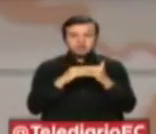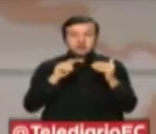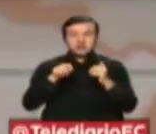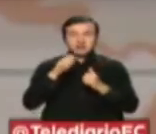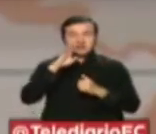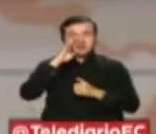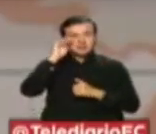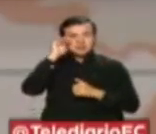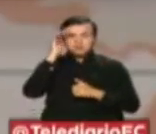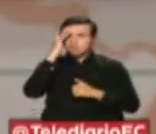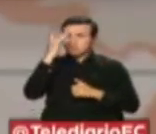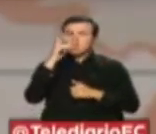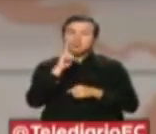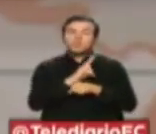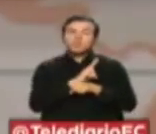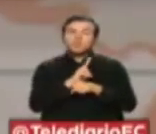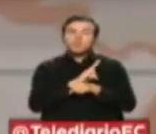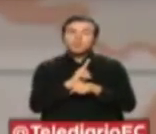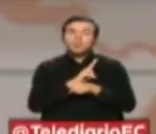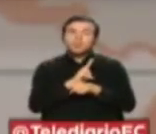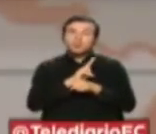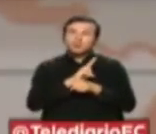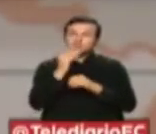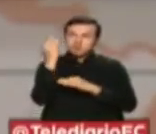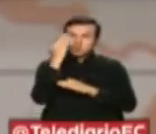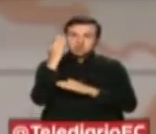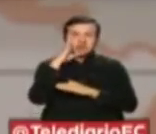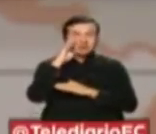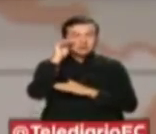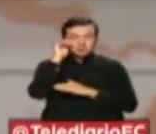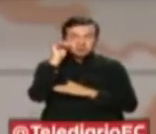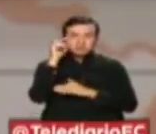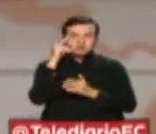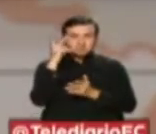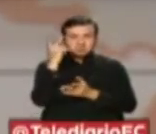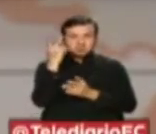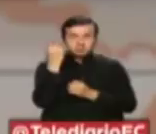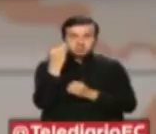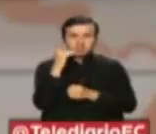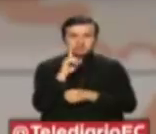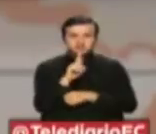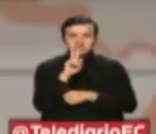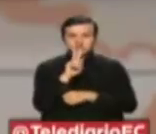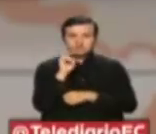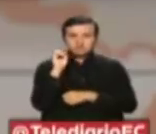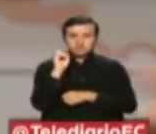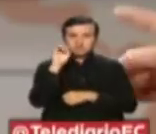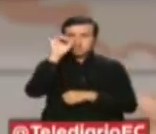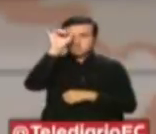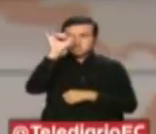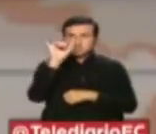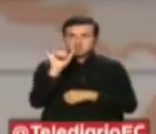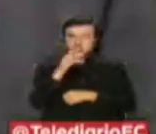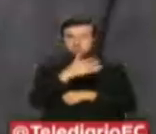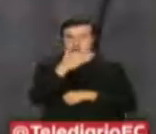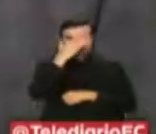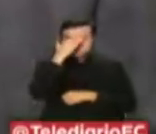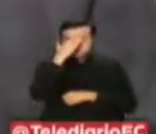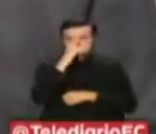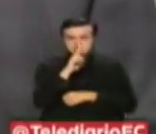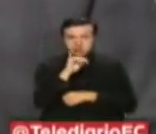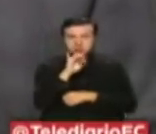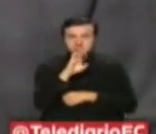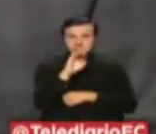por el uso de la pantalla de gama visión de transmitir 120 enlaces sabatinos sabe usted si vinicio alvarado